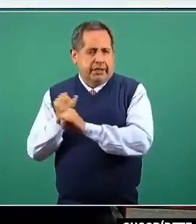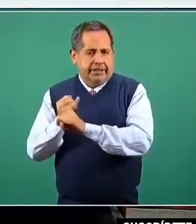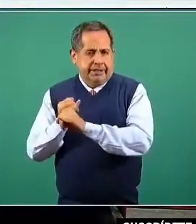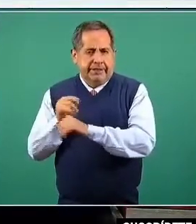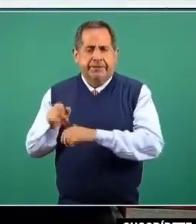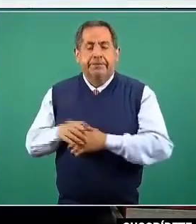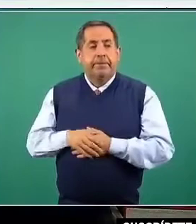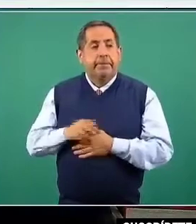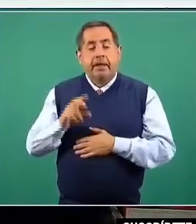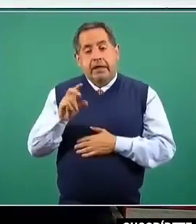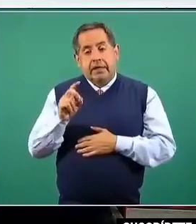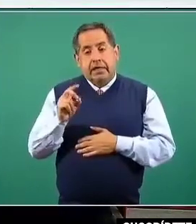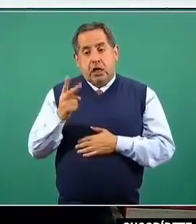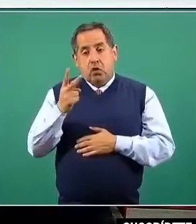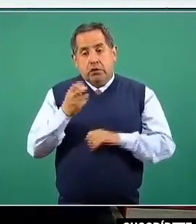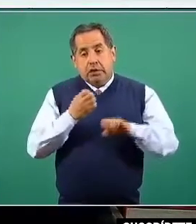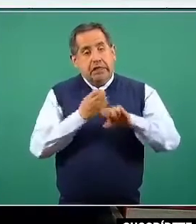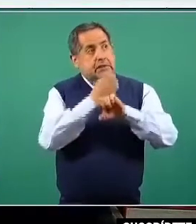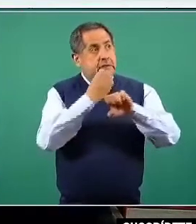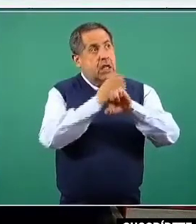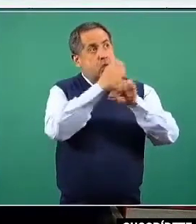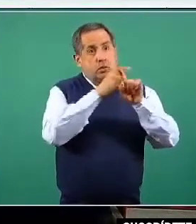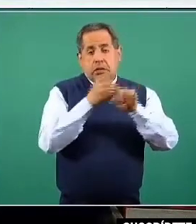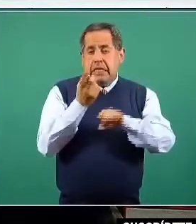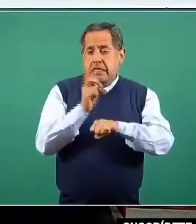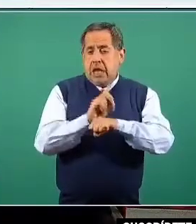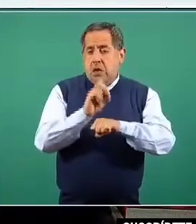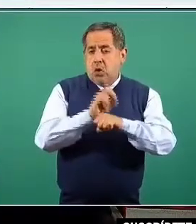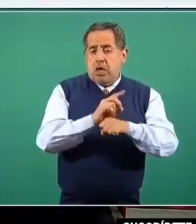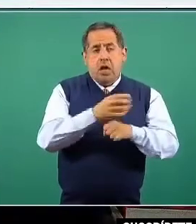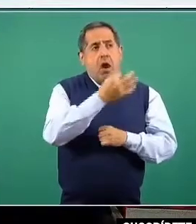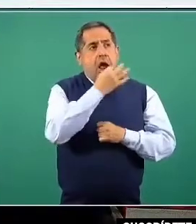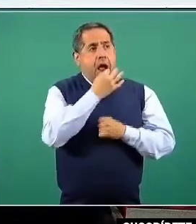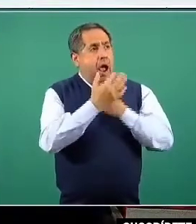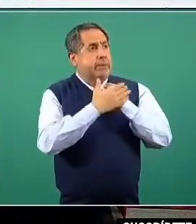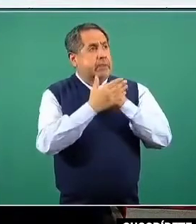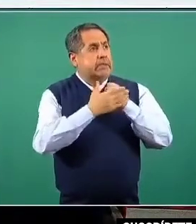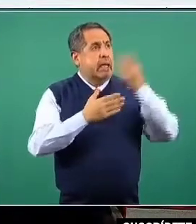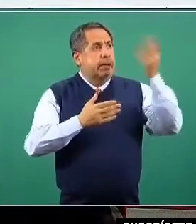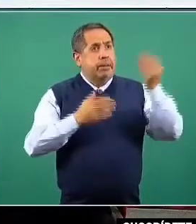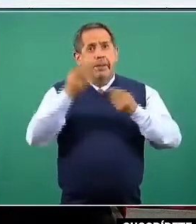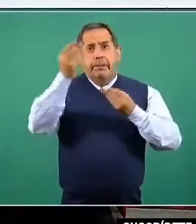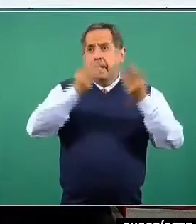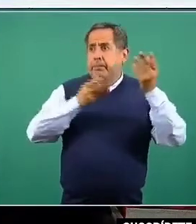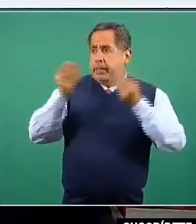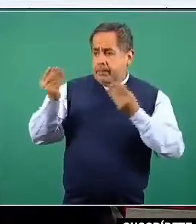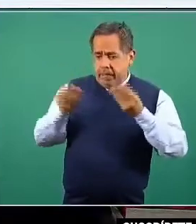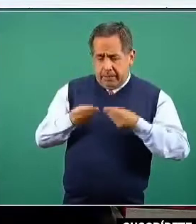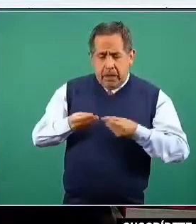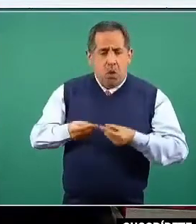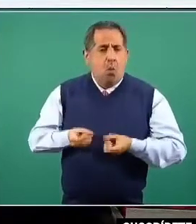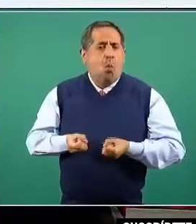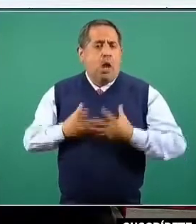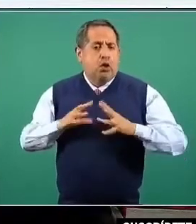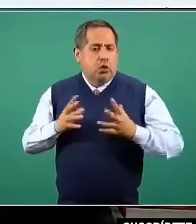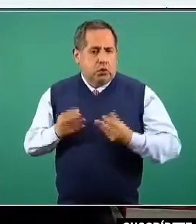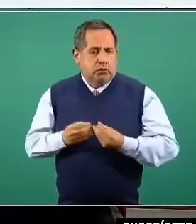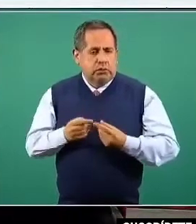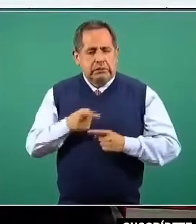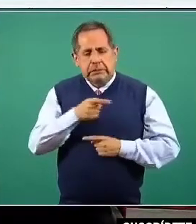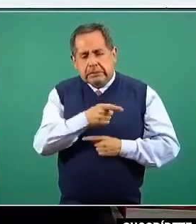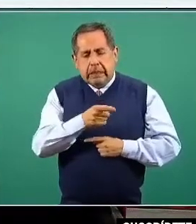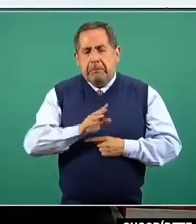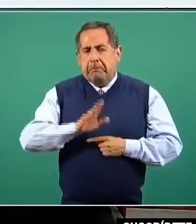cual las 32 entidades federativas reportan todos los días sus casos clasificados como sospechosos de COVID, y a los cuales en